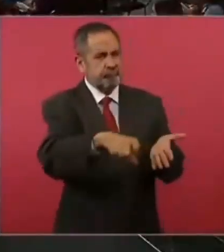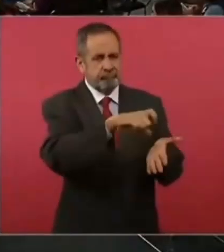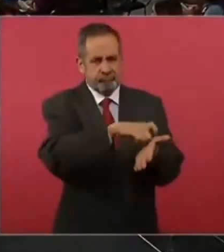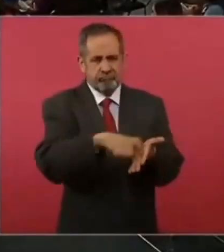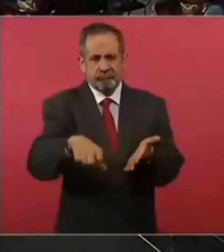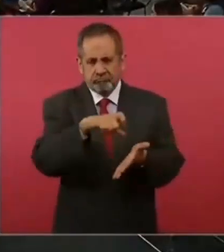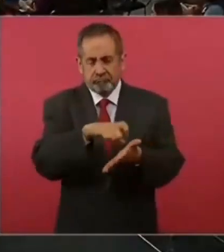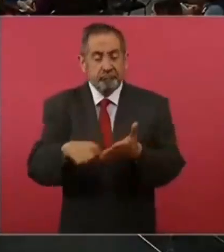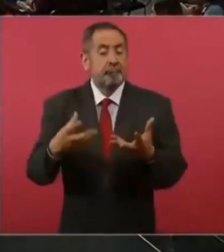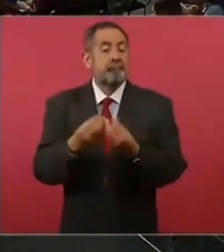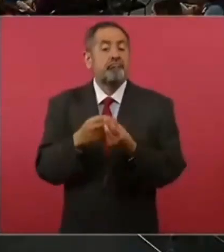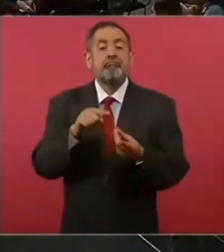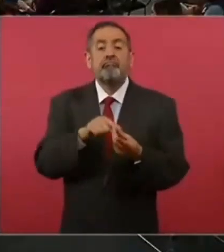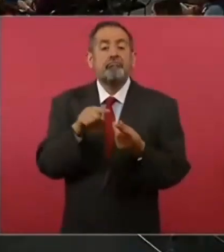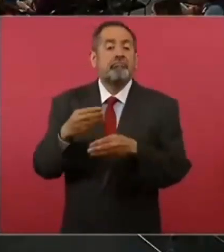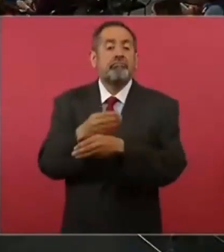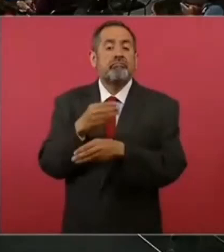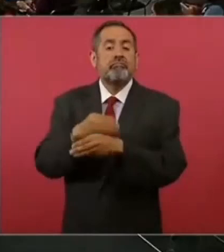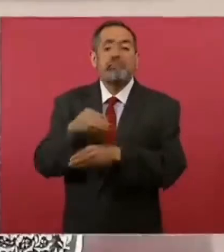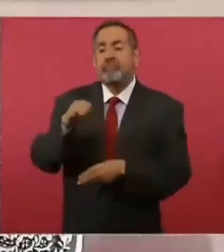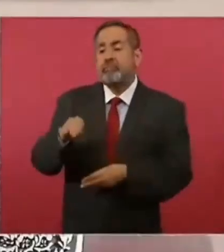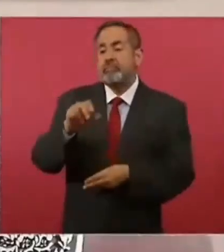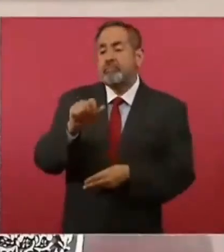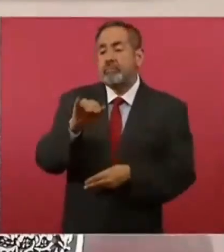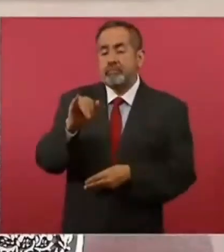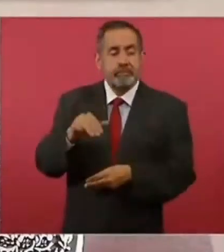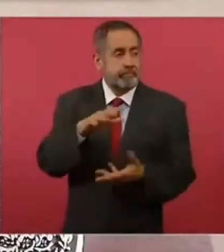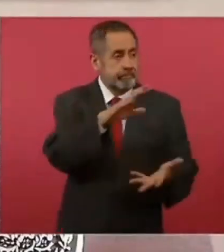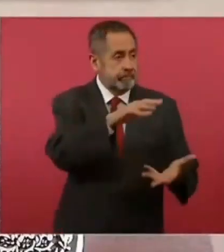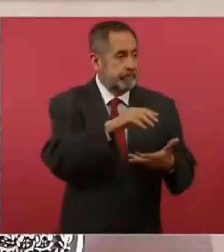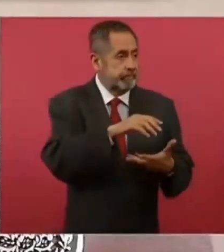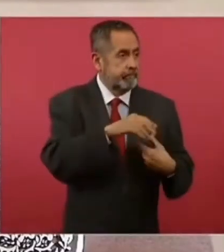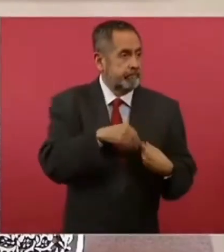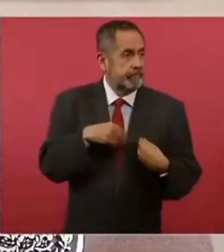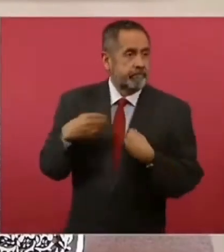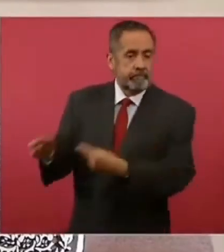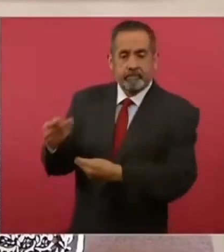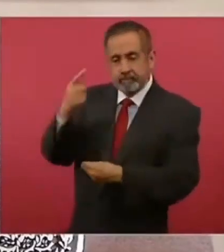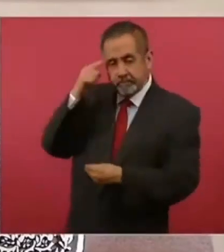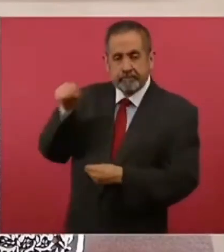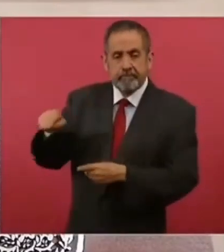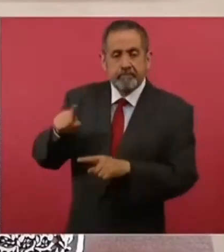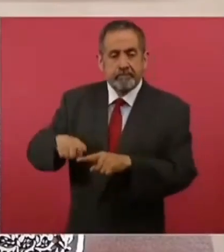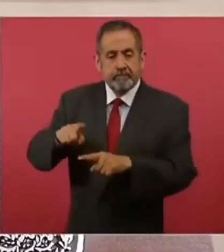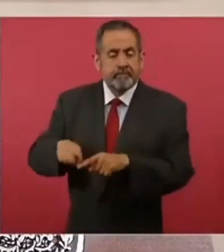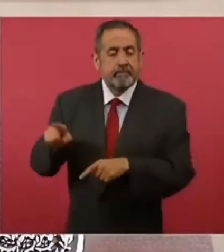en Miami para Roberto Madrazo.